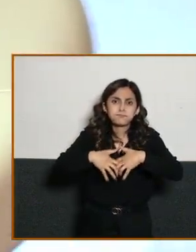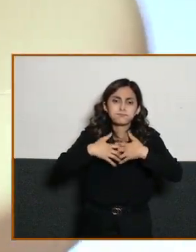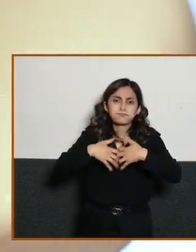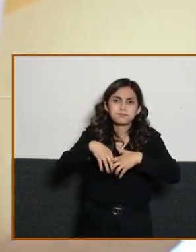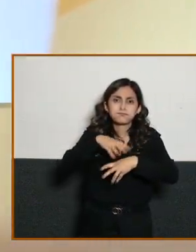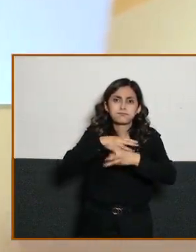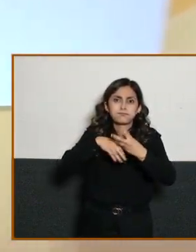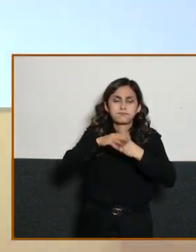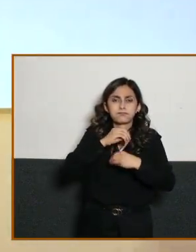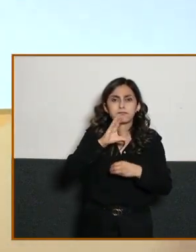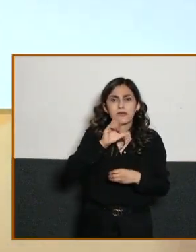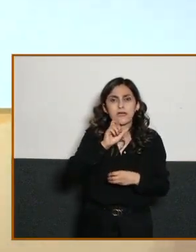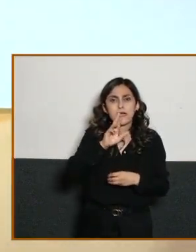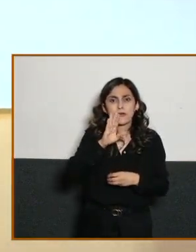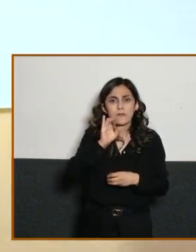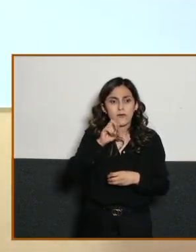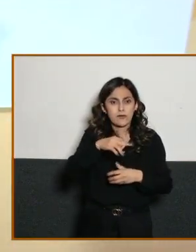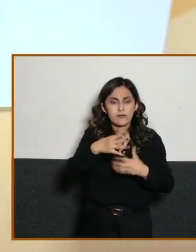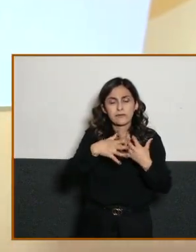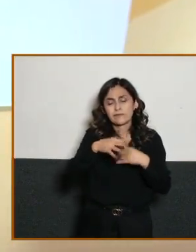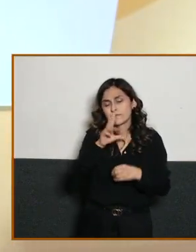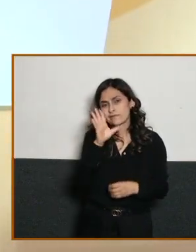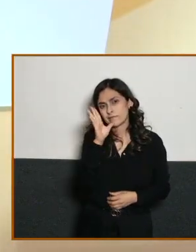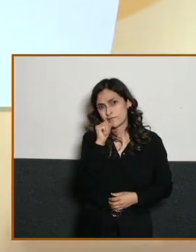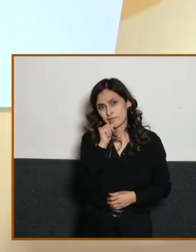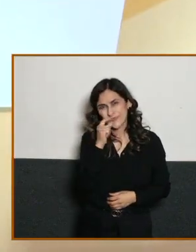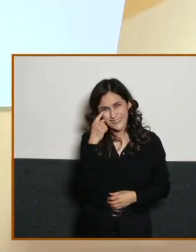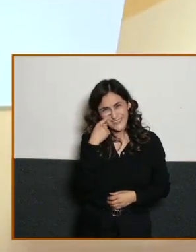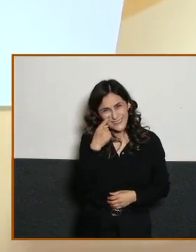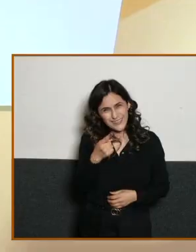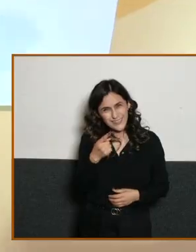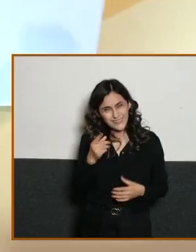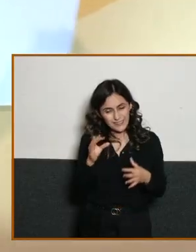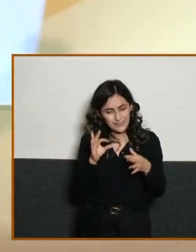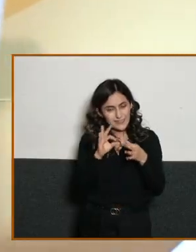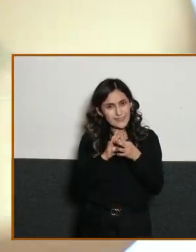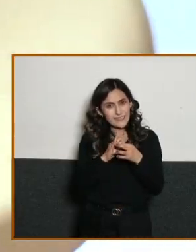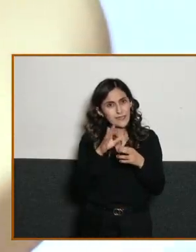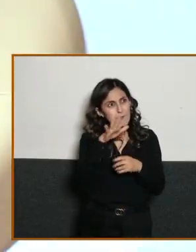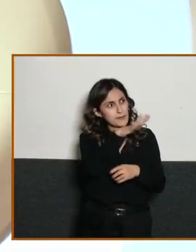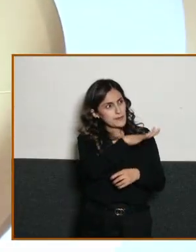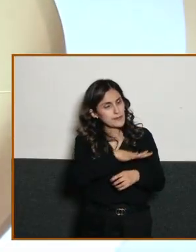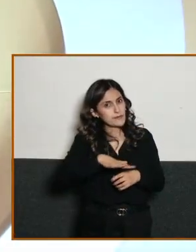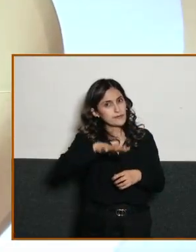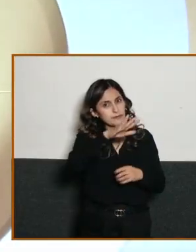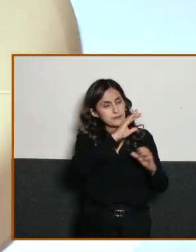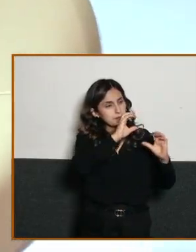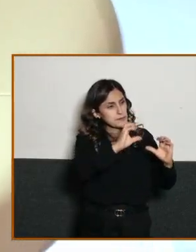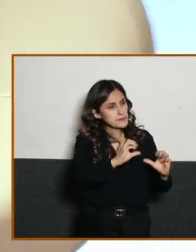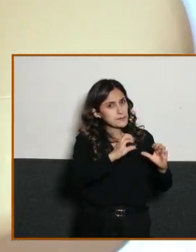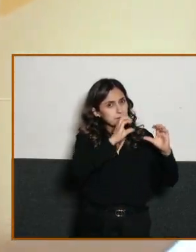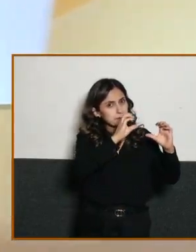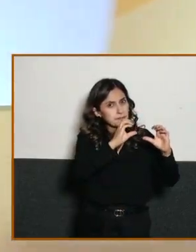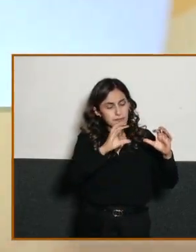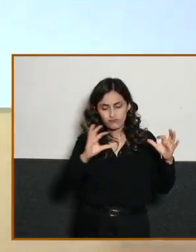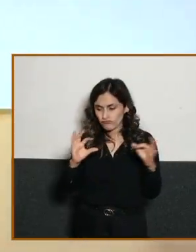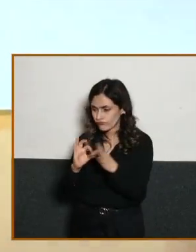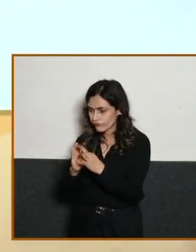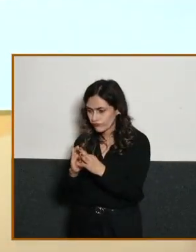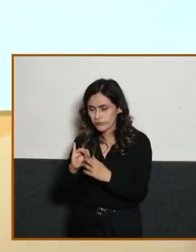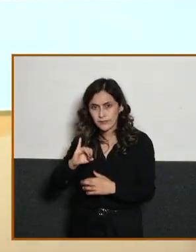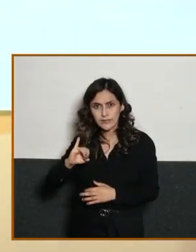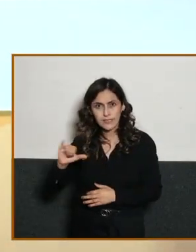tenemos que, fíjense cómo se conecta lo sostenible, la sostenibilidad ambiental, con la inteligencia artificial.